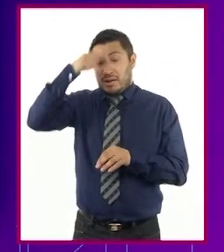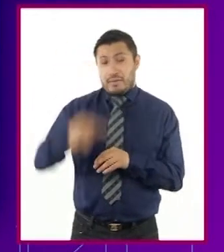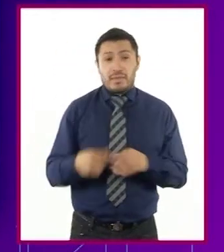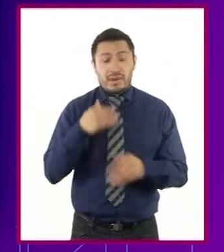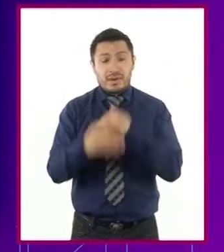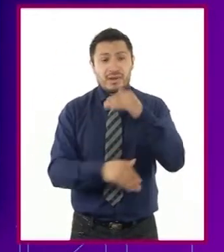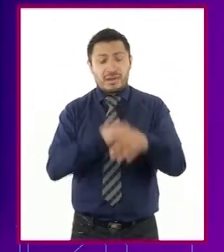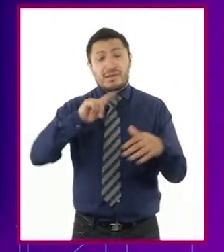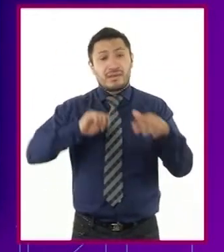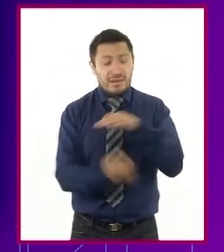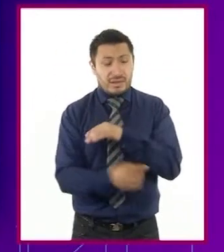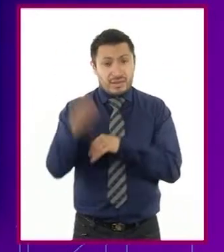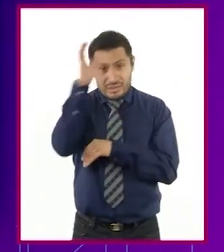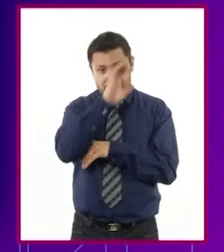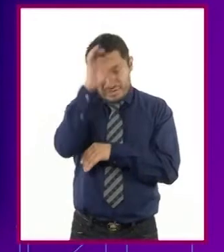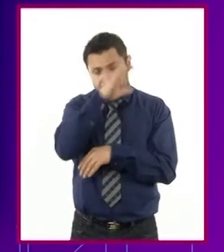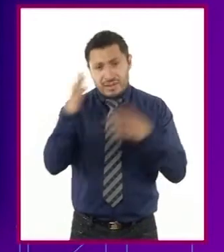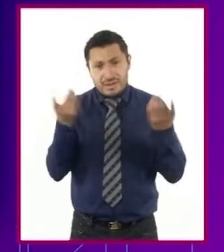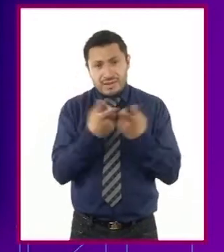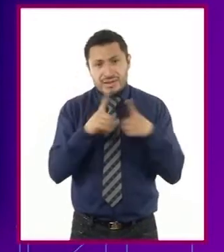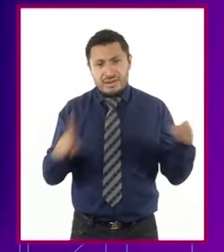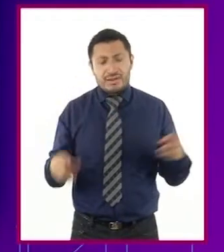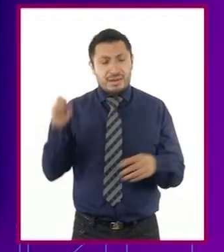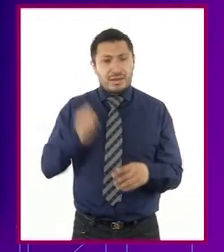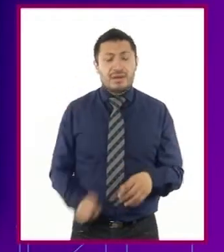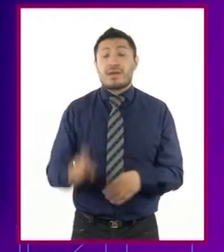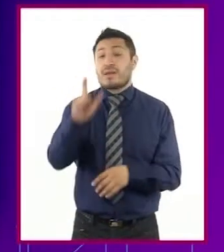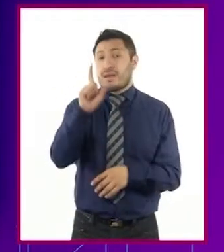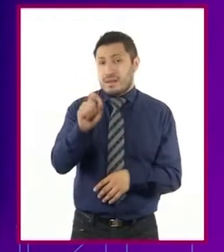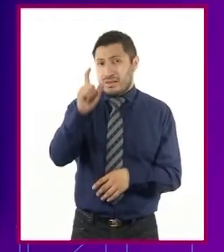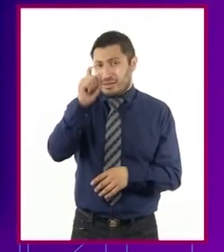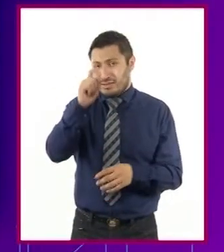y científicos que se desarrollarían durante el siglo XX.